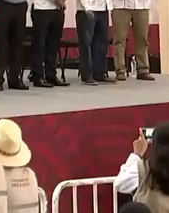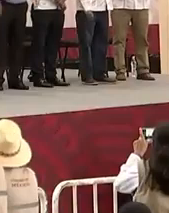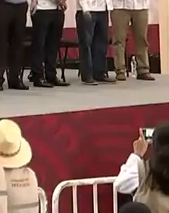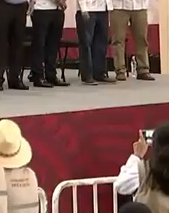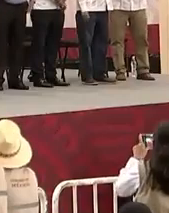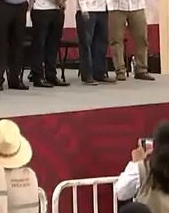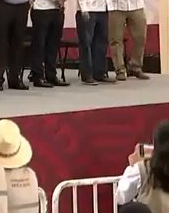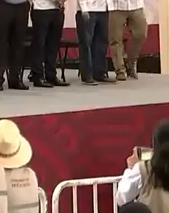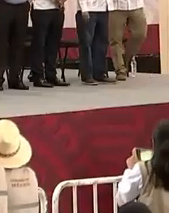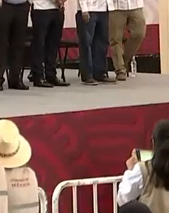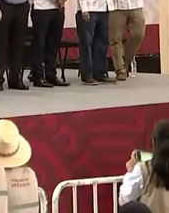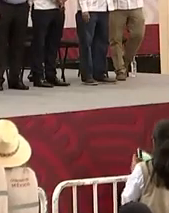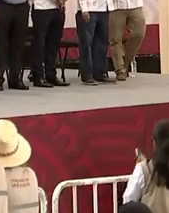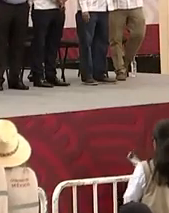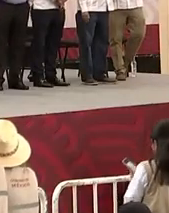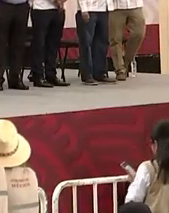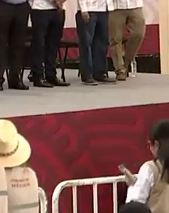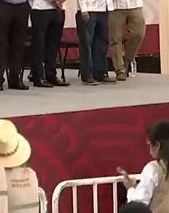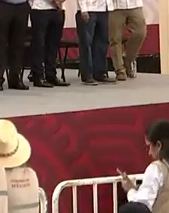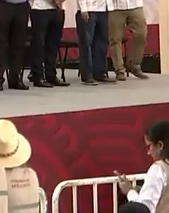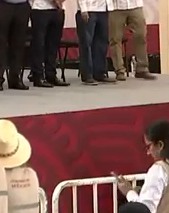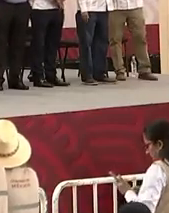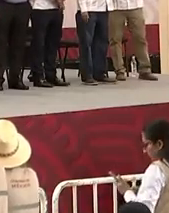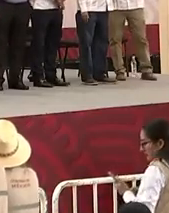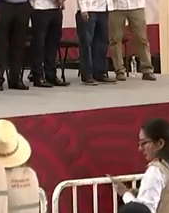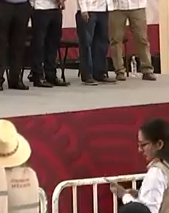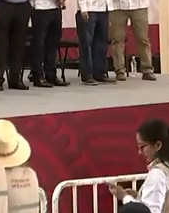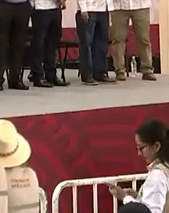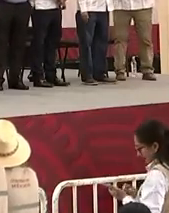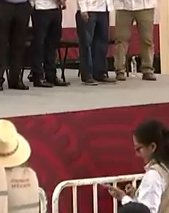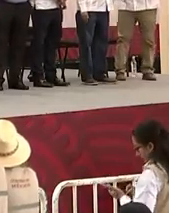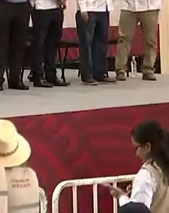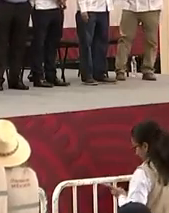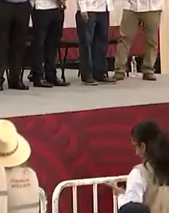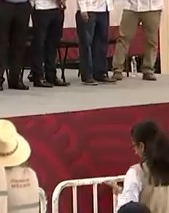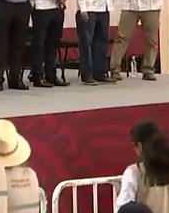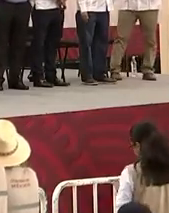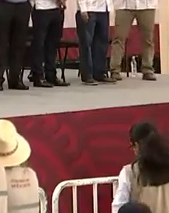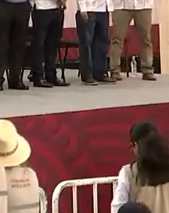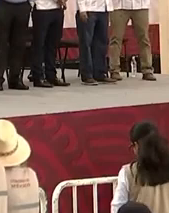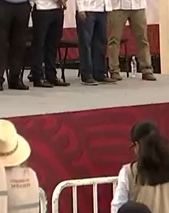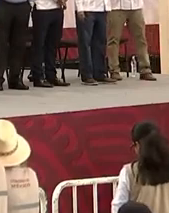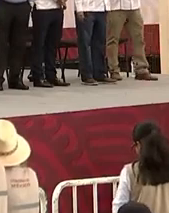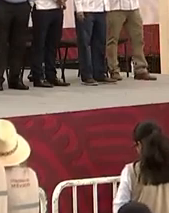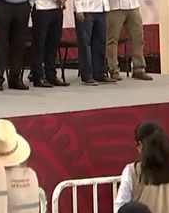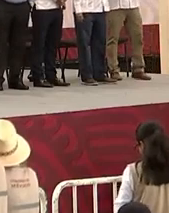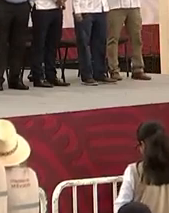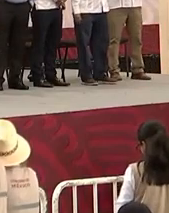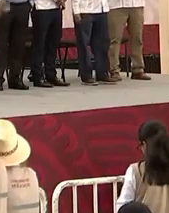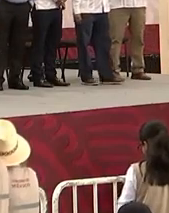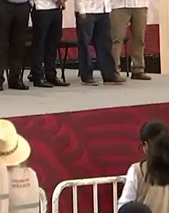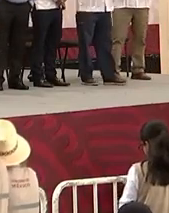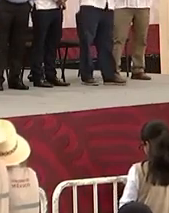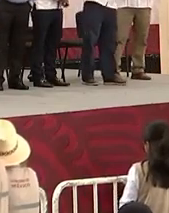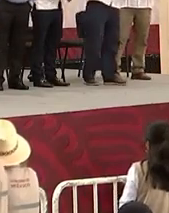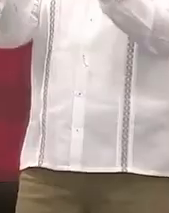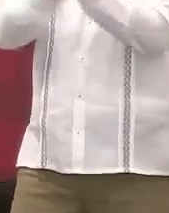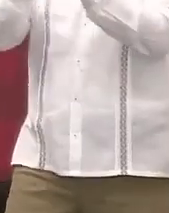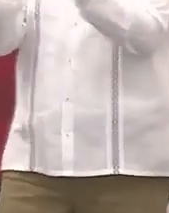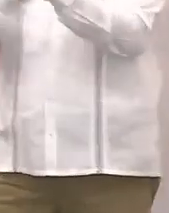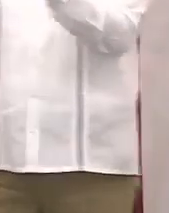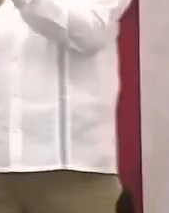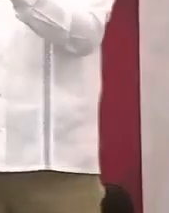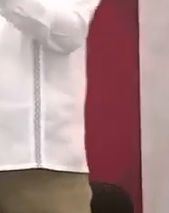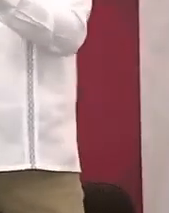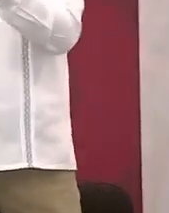El Procurador Agrario de la Secretaría de Desarrollo Agrario Territorial y Urbano, Luis Rafael Hernández Palacios Mirón.